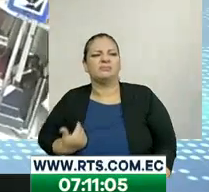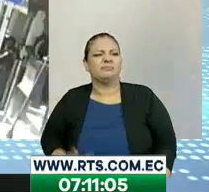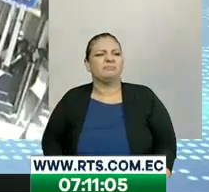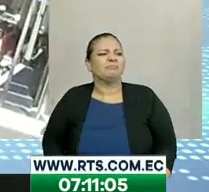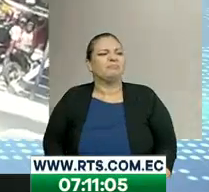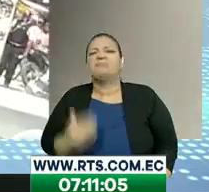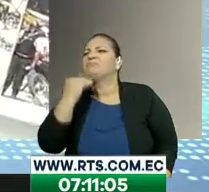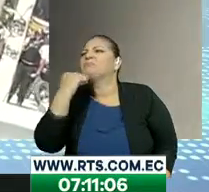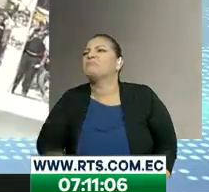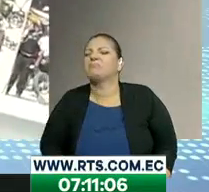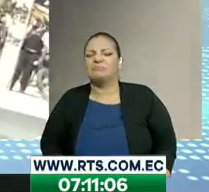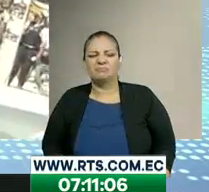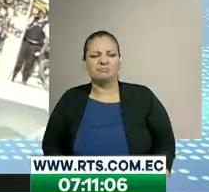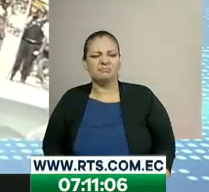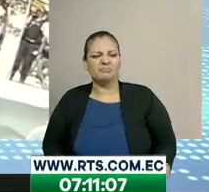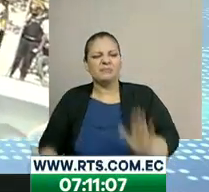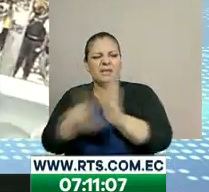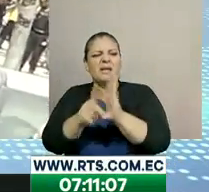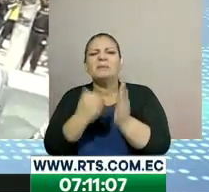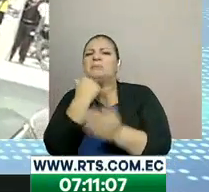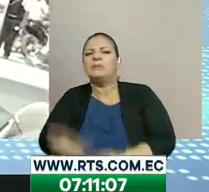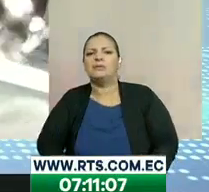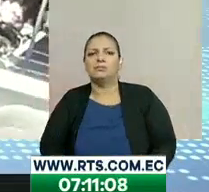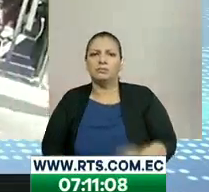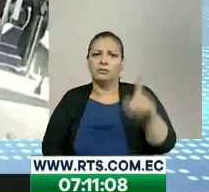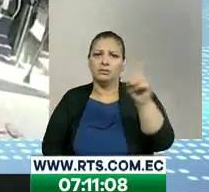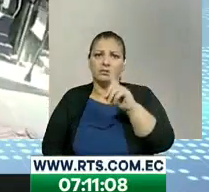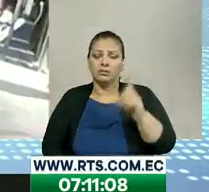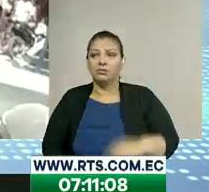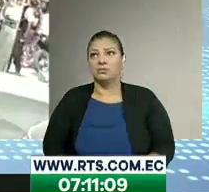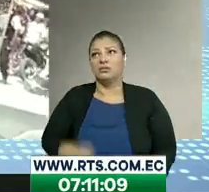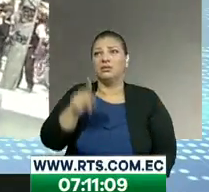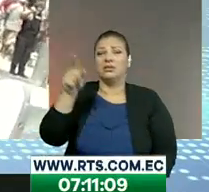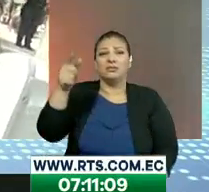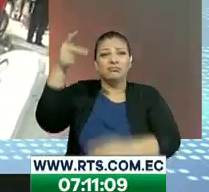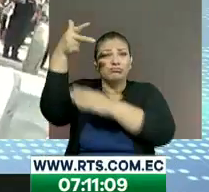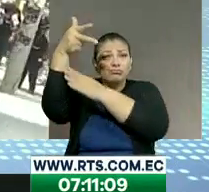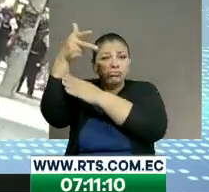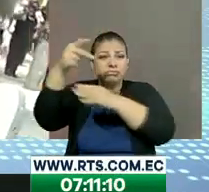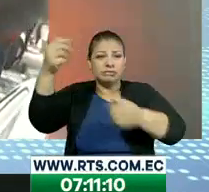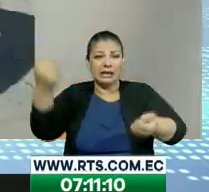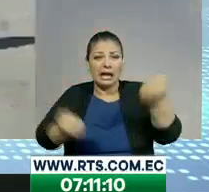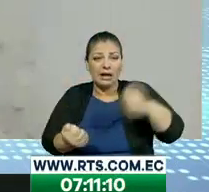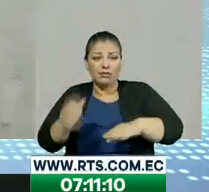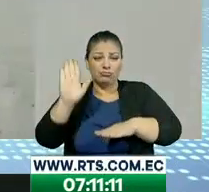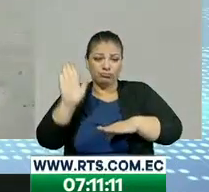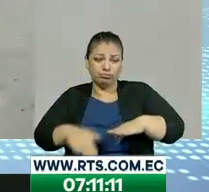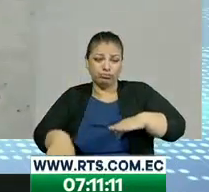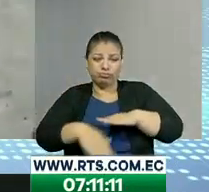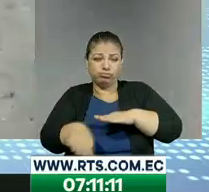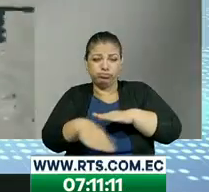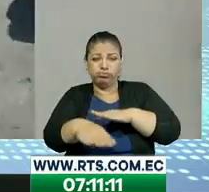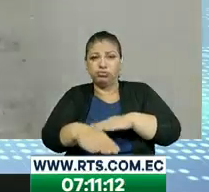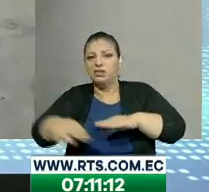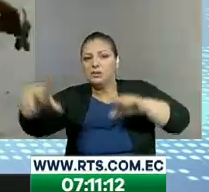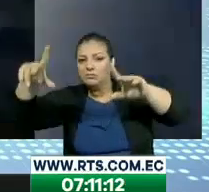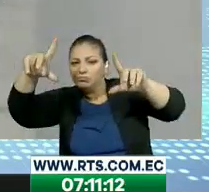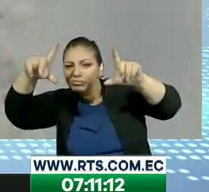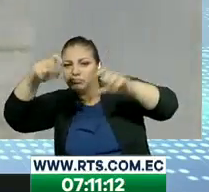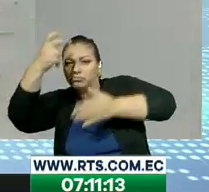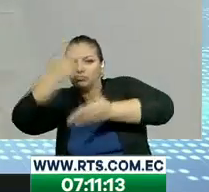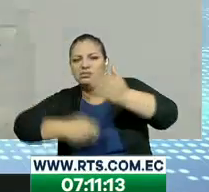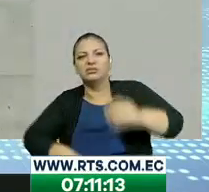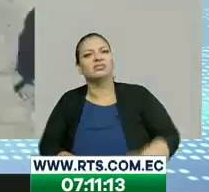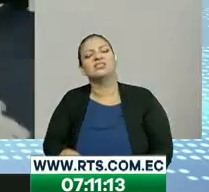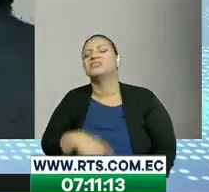atrocidad, incivilidad que está, o que se dio en Pozorja, allá en la provincia del Guayas, Pozorja, provincia del Guayas. Nosotros tenemos